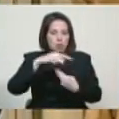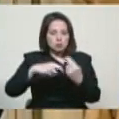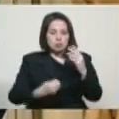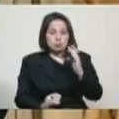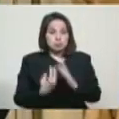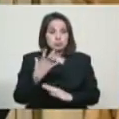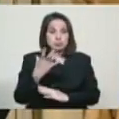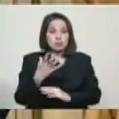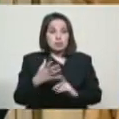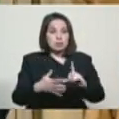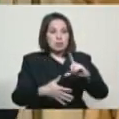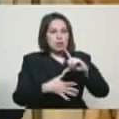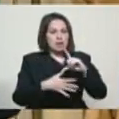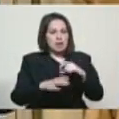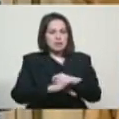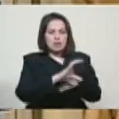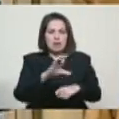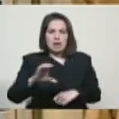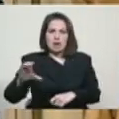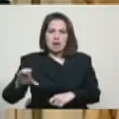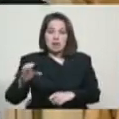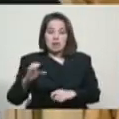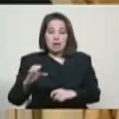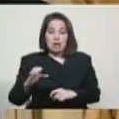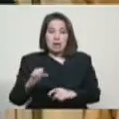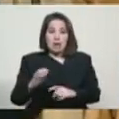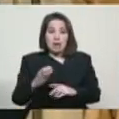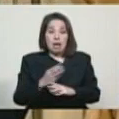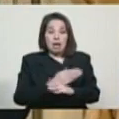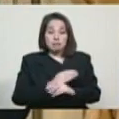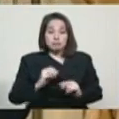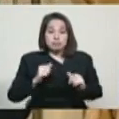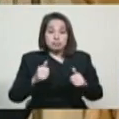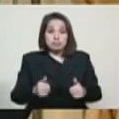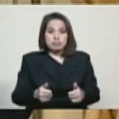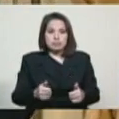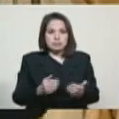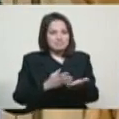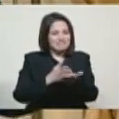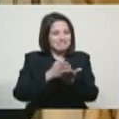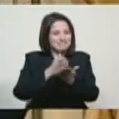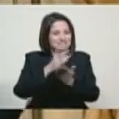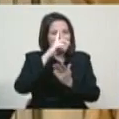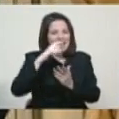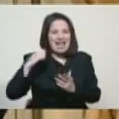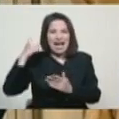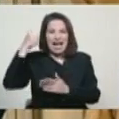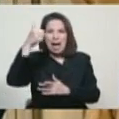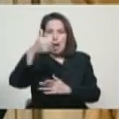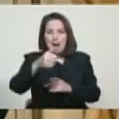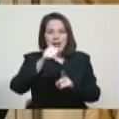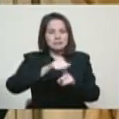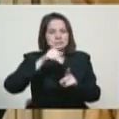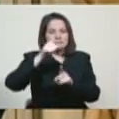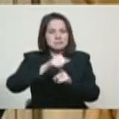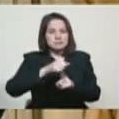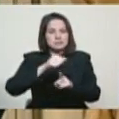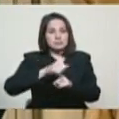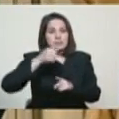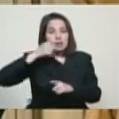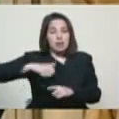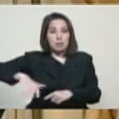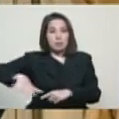y el Caribe, que más temprano que tarde madurará desde las luchas de nuestros pueblos,